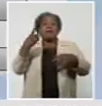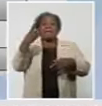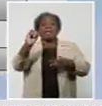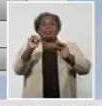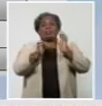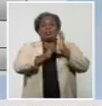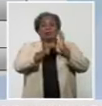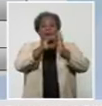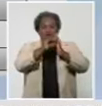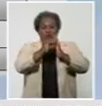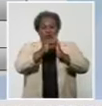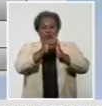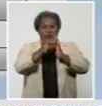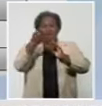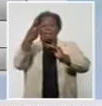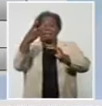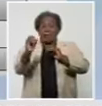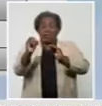Estamos hablando de